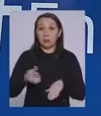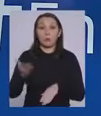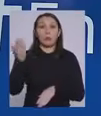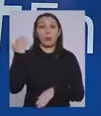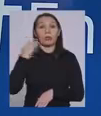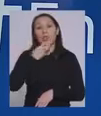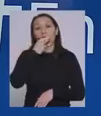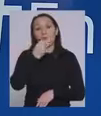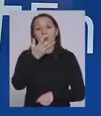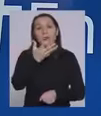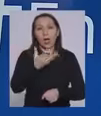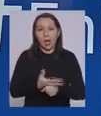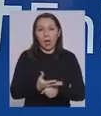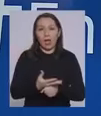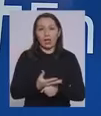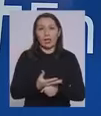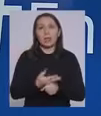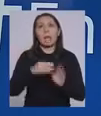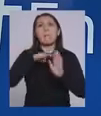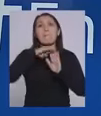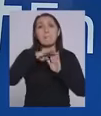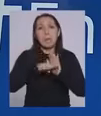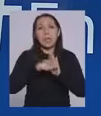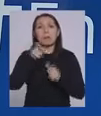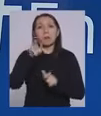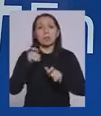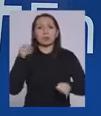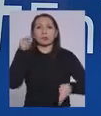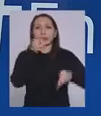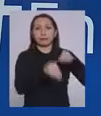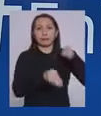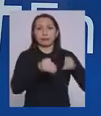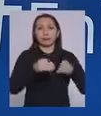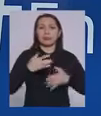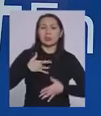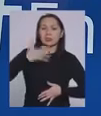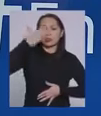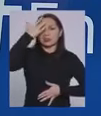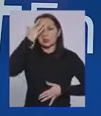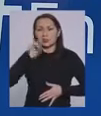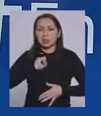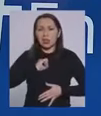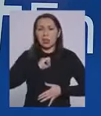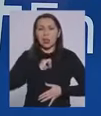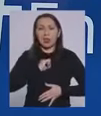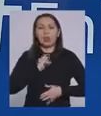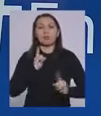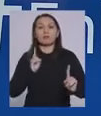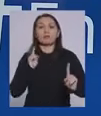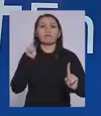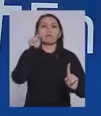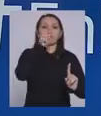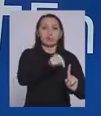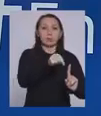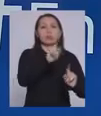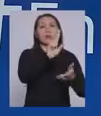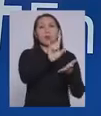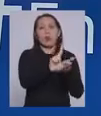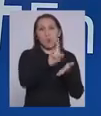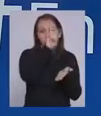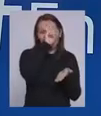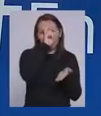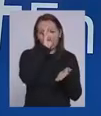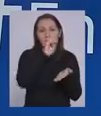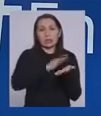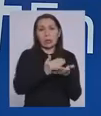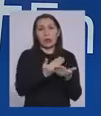comenté, existe un menor número de personas que están presentando síntomas y que se están acercando a los establecimientos de